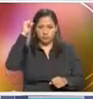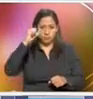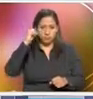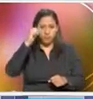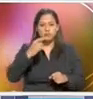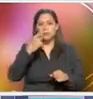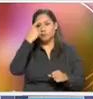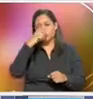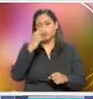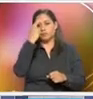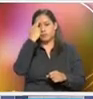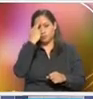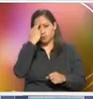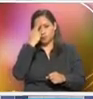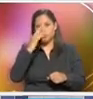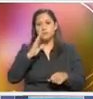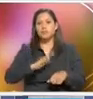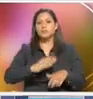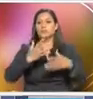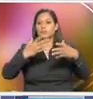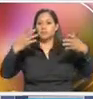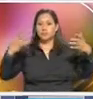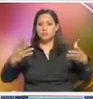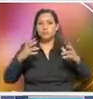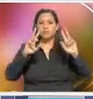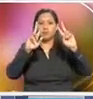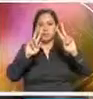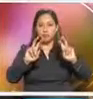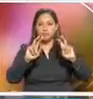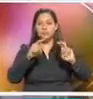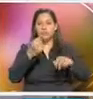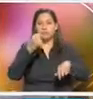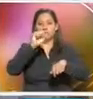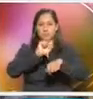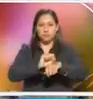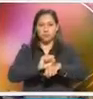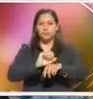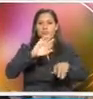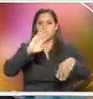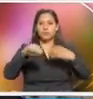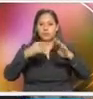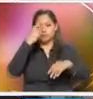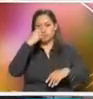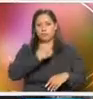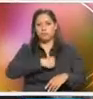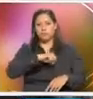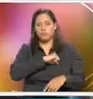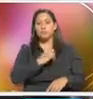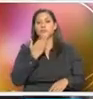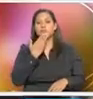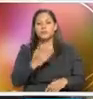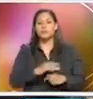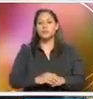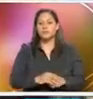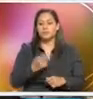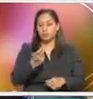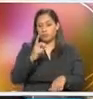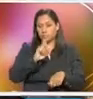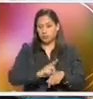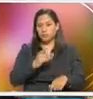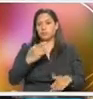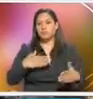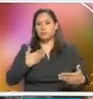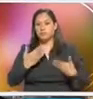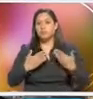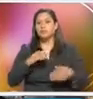para conmemorarlo de forma más grande, hablamos de que es la Semana Mundial de la Salud. Este día se celebra